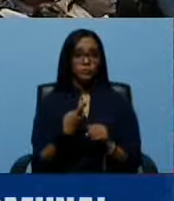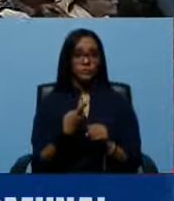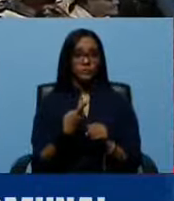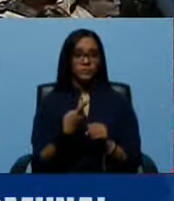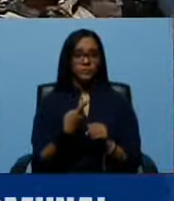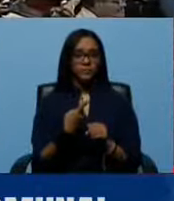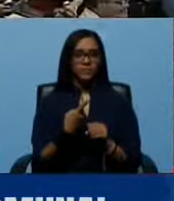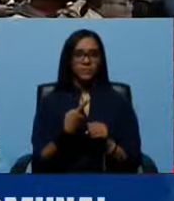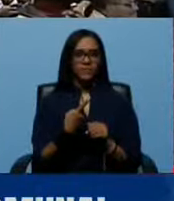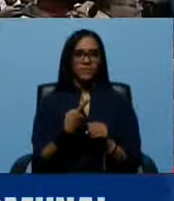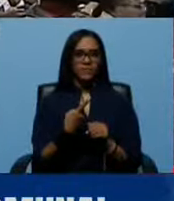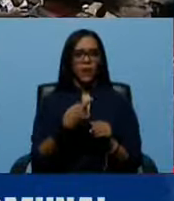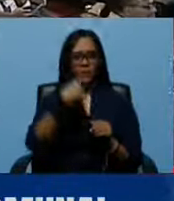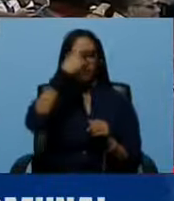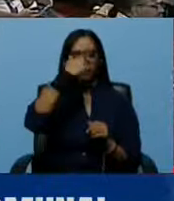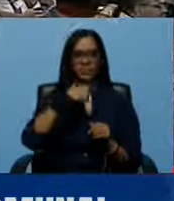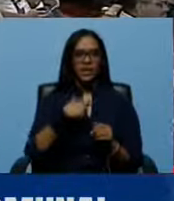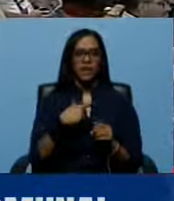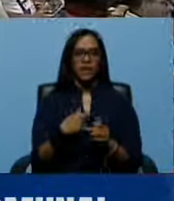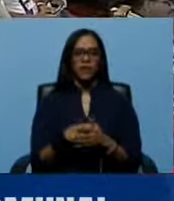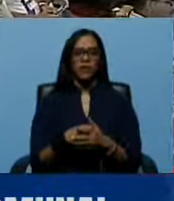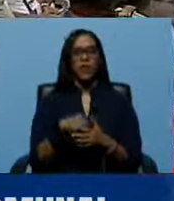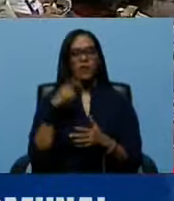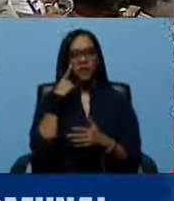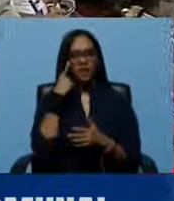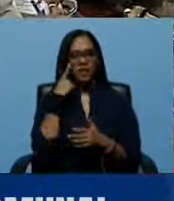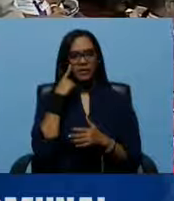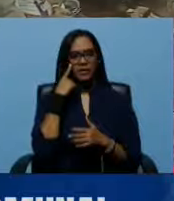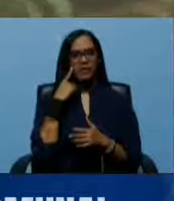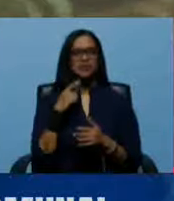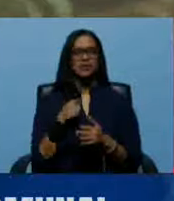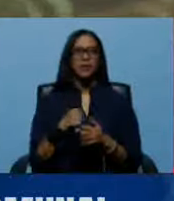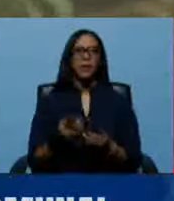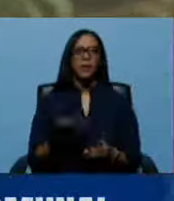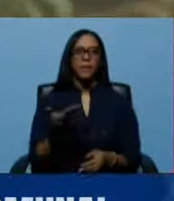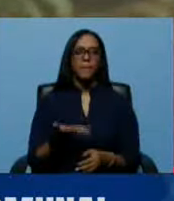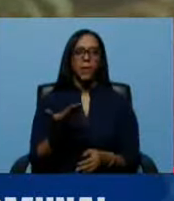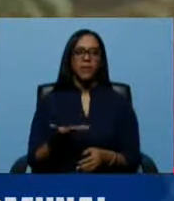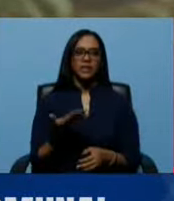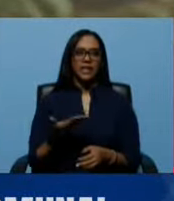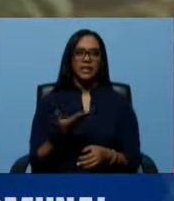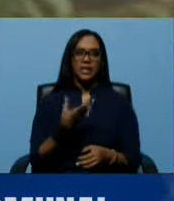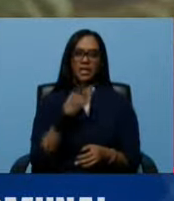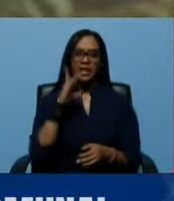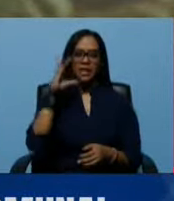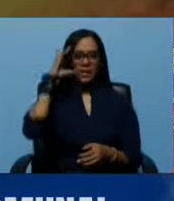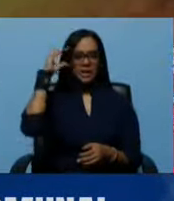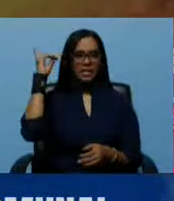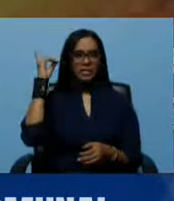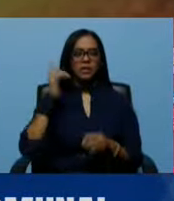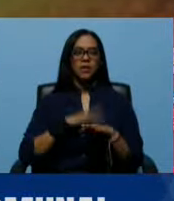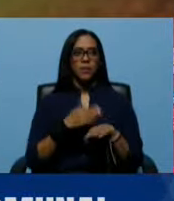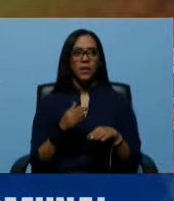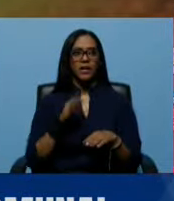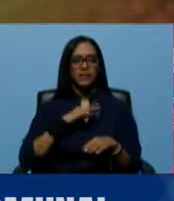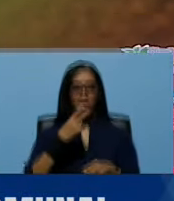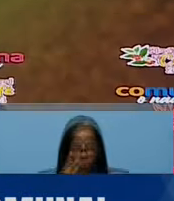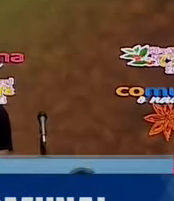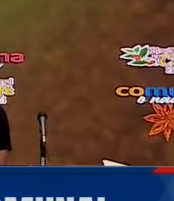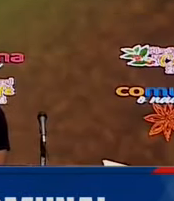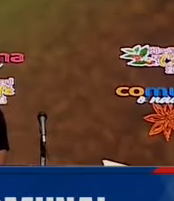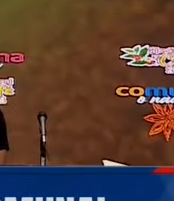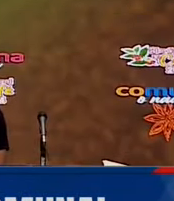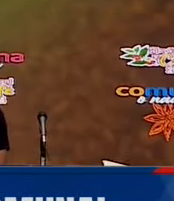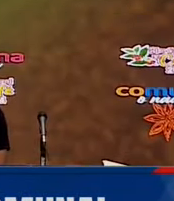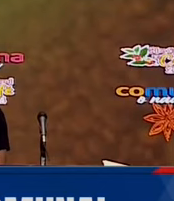Bueno, vamos a ponernos serios, pues. Fíjense, es muy importante, Delcy, porque estamos visualizando la